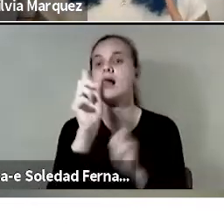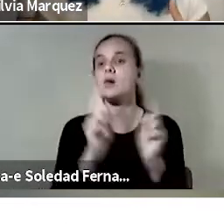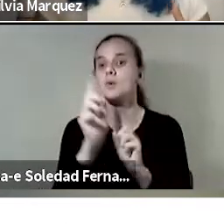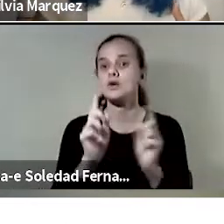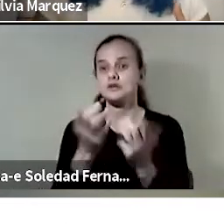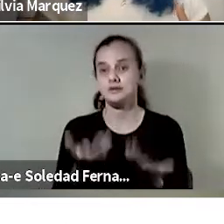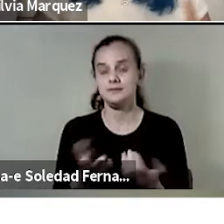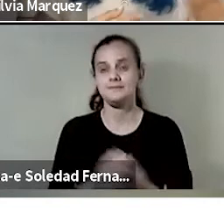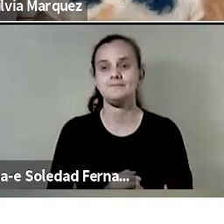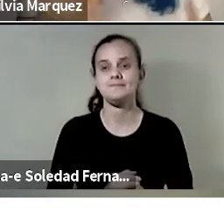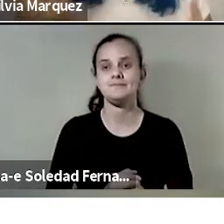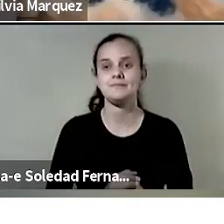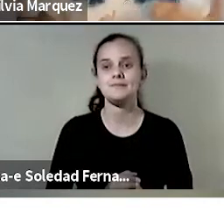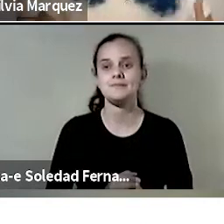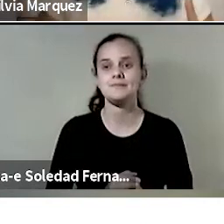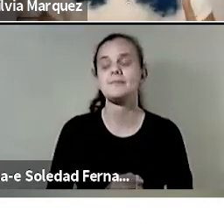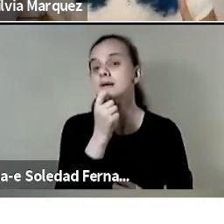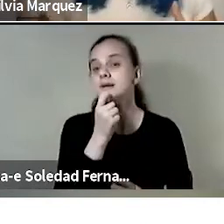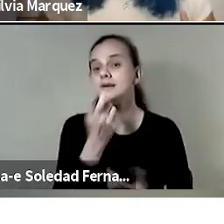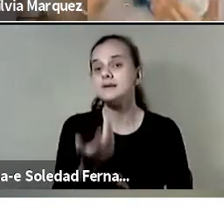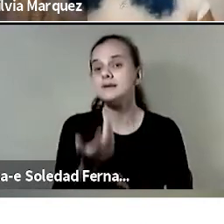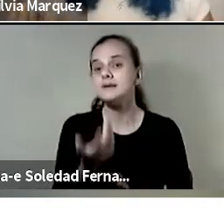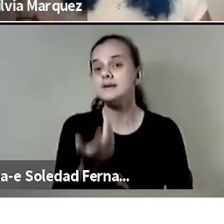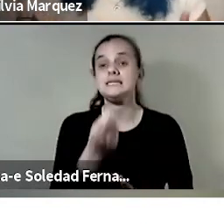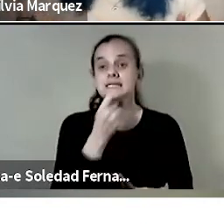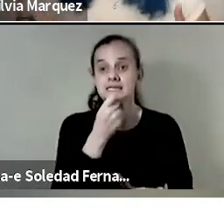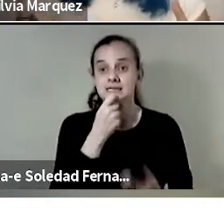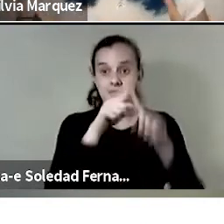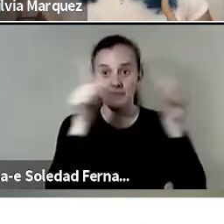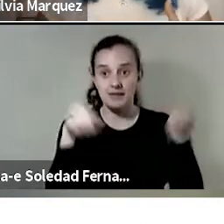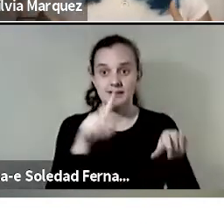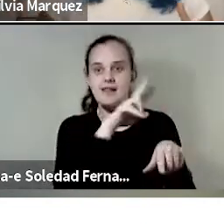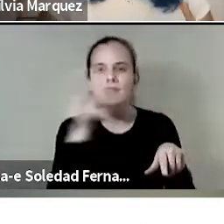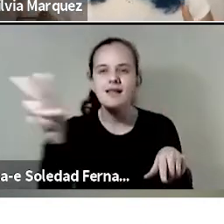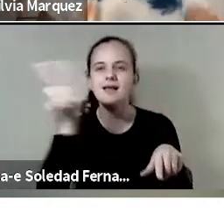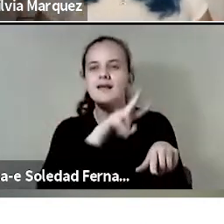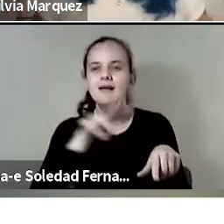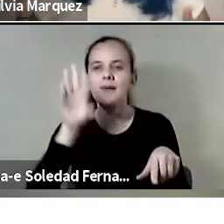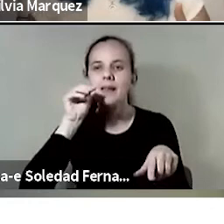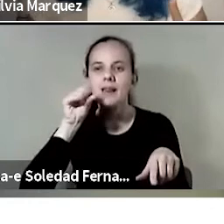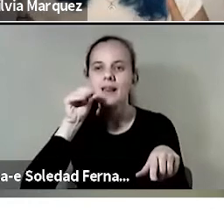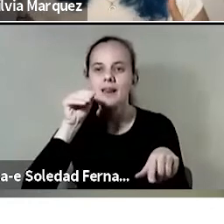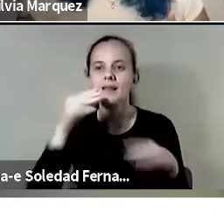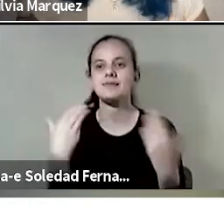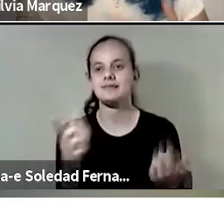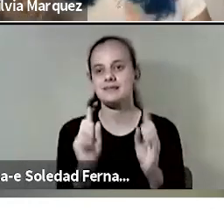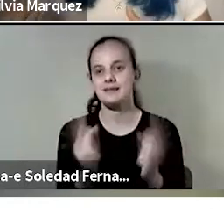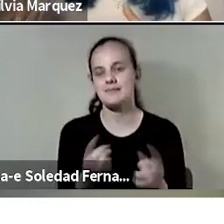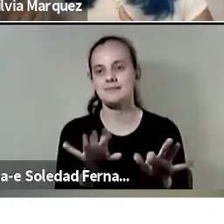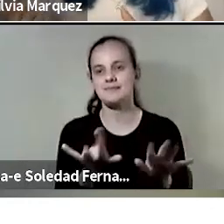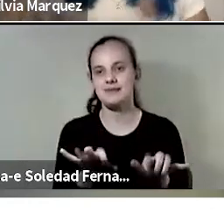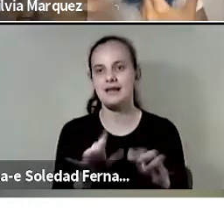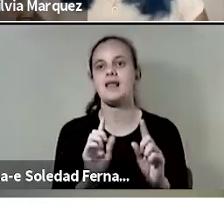código HTML, va a poder interactuar con todos los componentes de nuestra interfaz. Y ahí podríamos decir que el lector